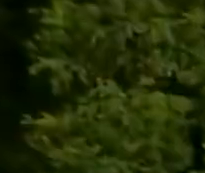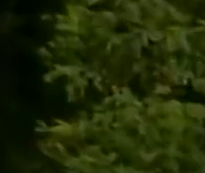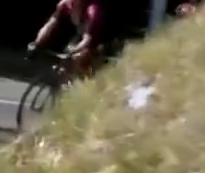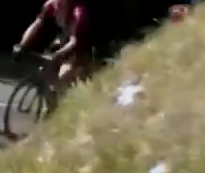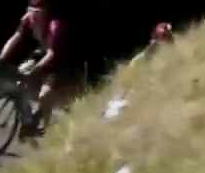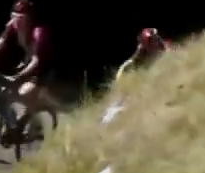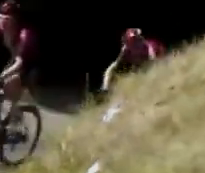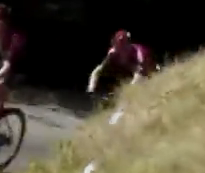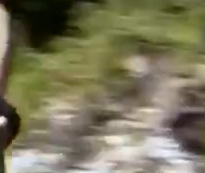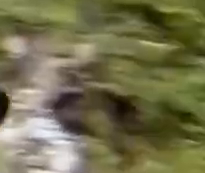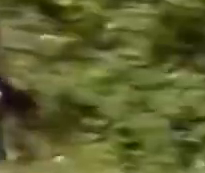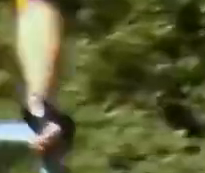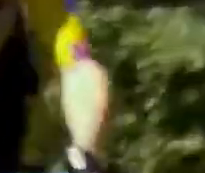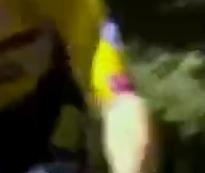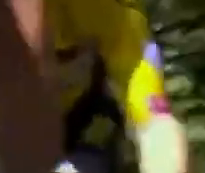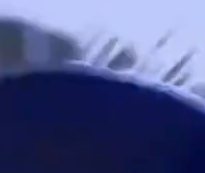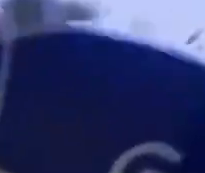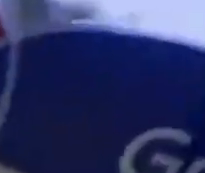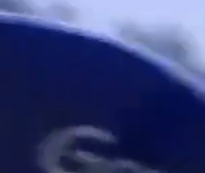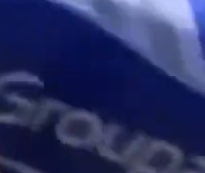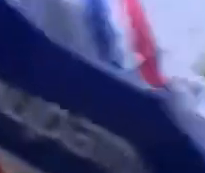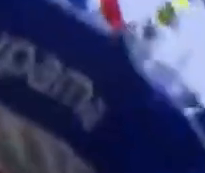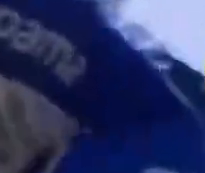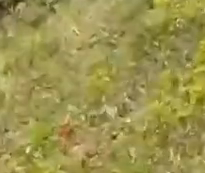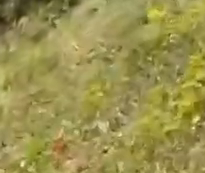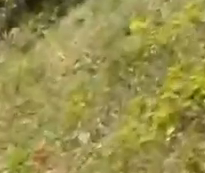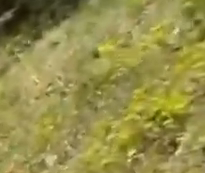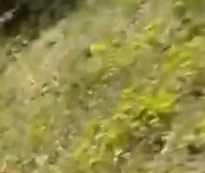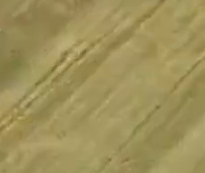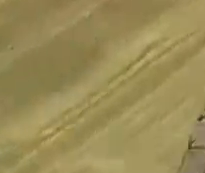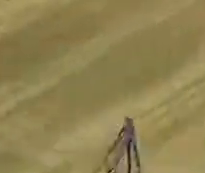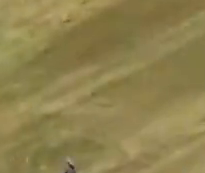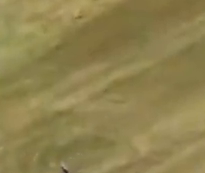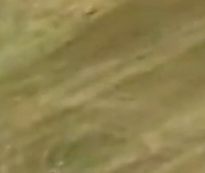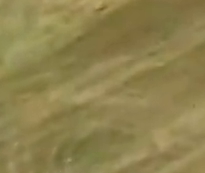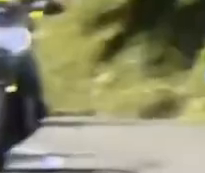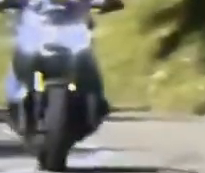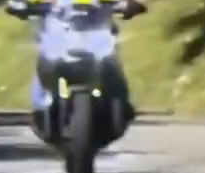Todos están listos para conquistar las duras montañas de Francia.